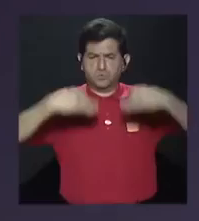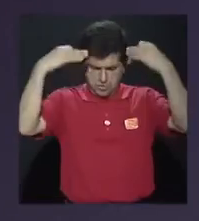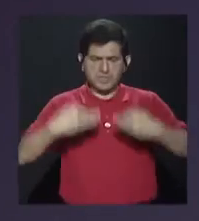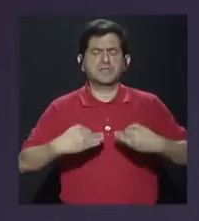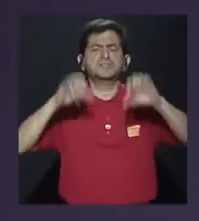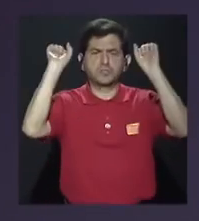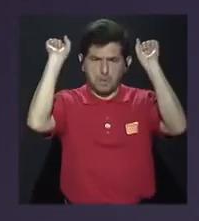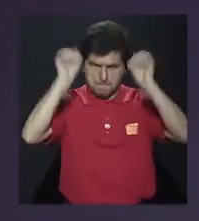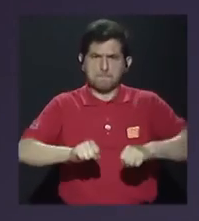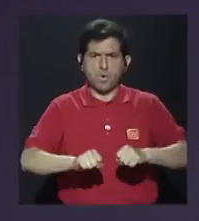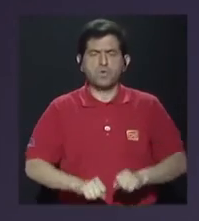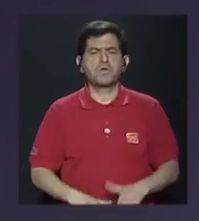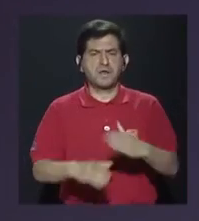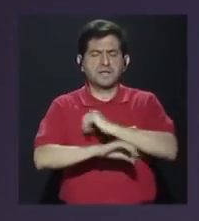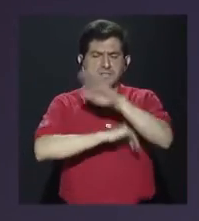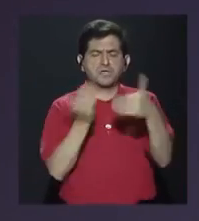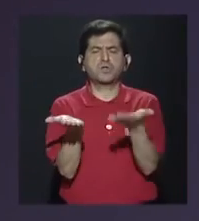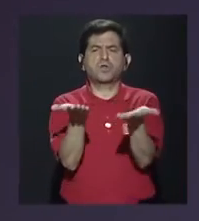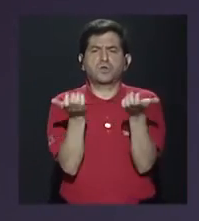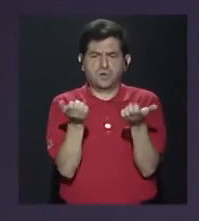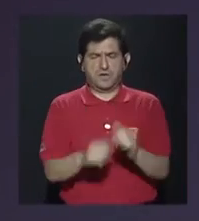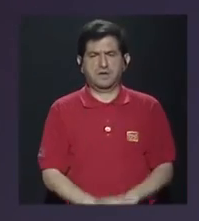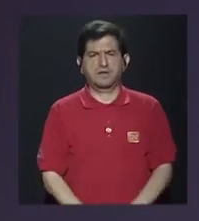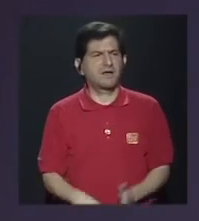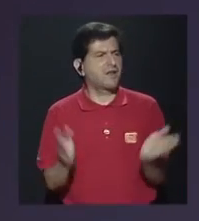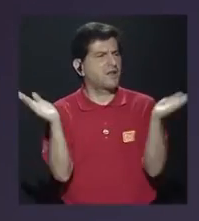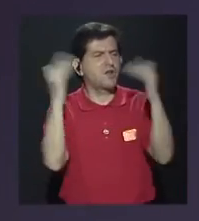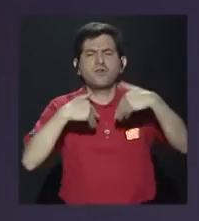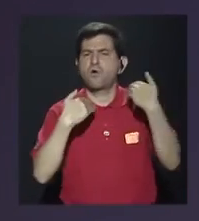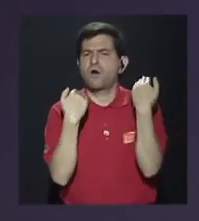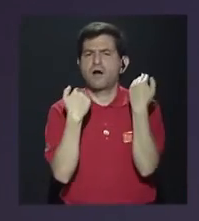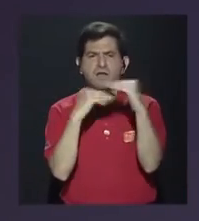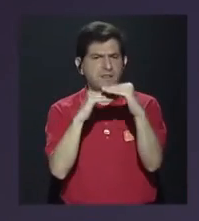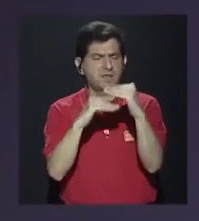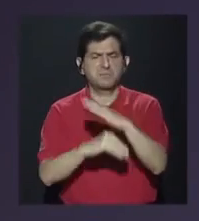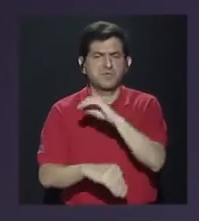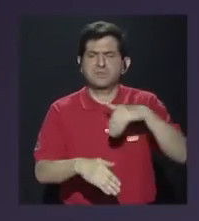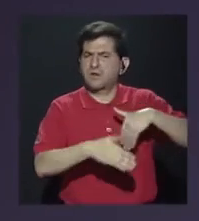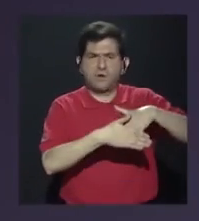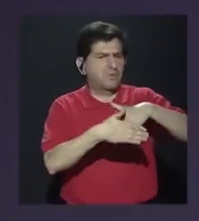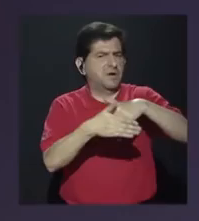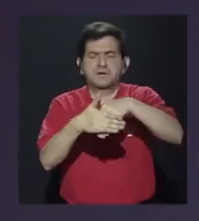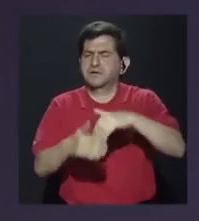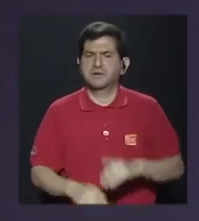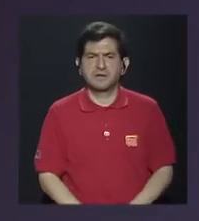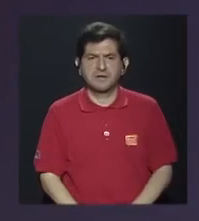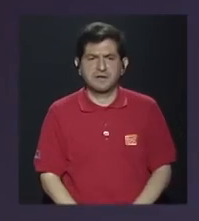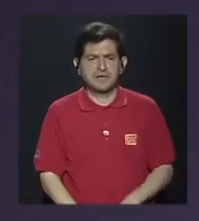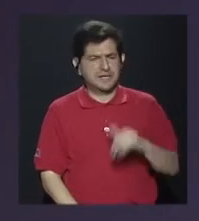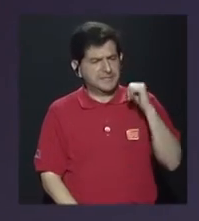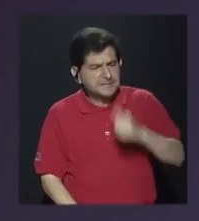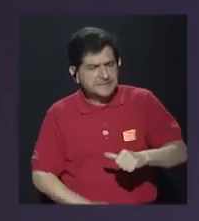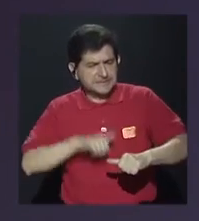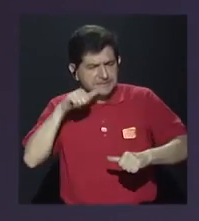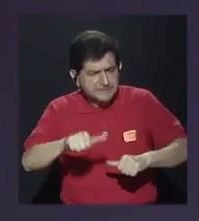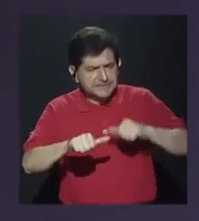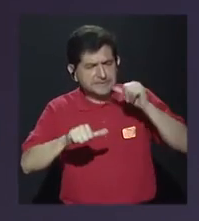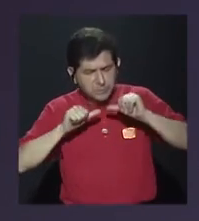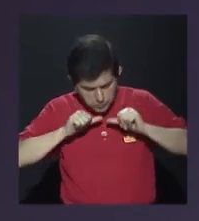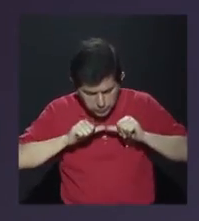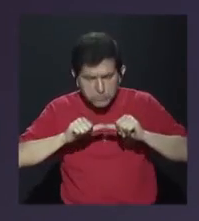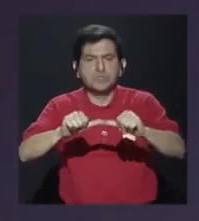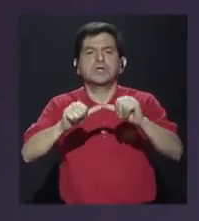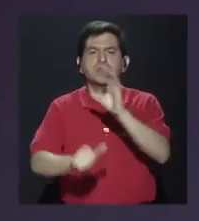podemos lograr lo que queramos. No hay obstáculos Y yo creo que la tenacidad y la constancia es lo